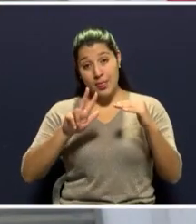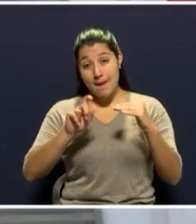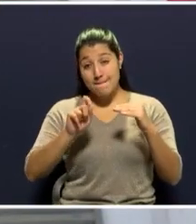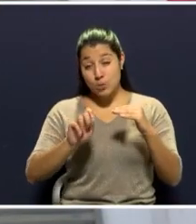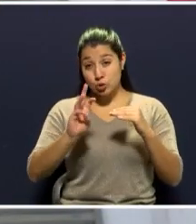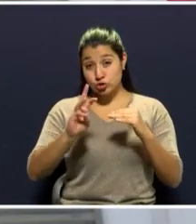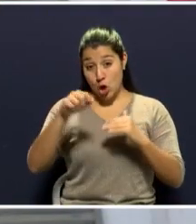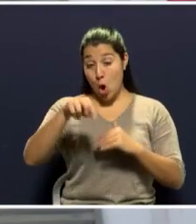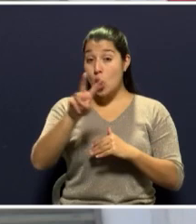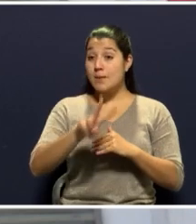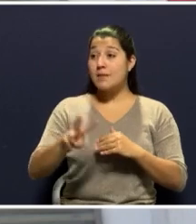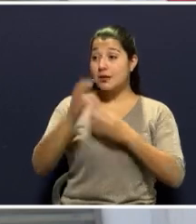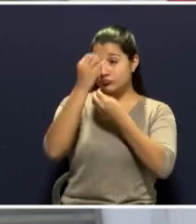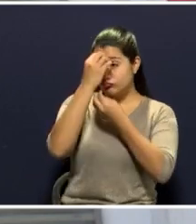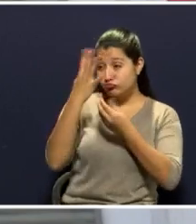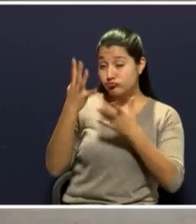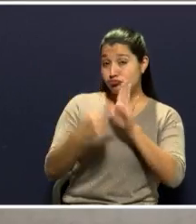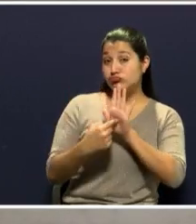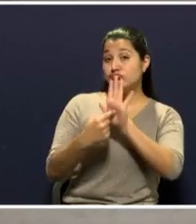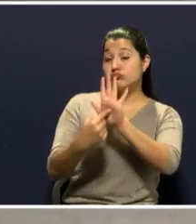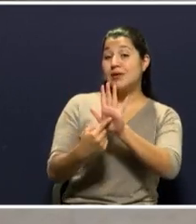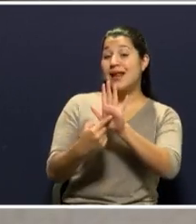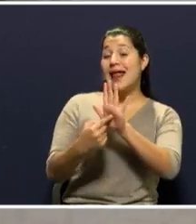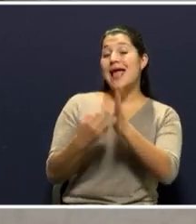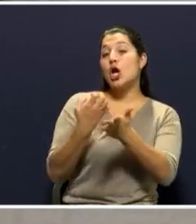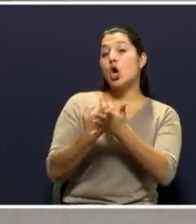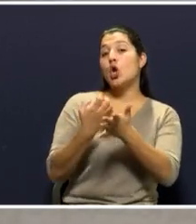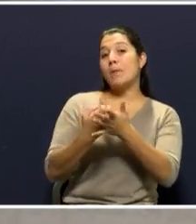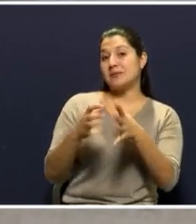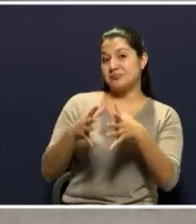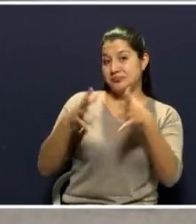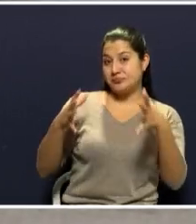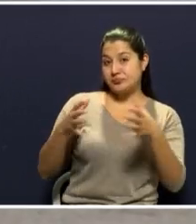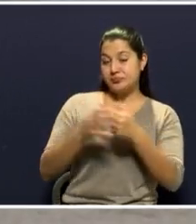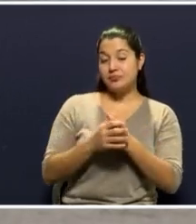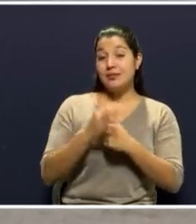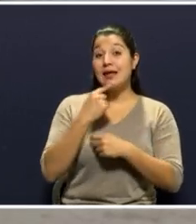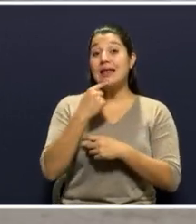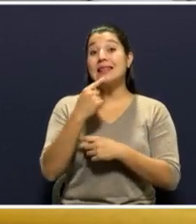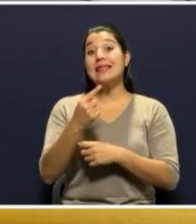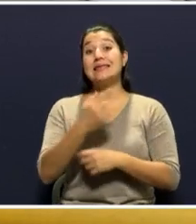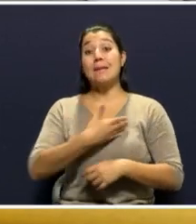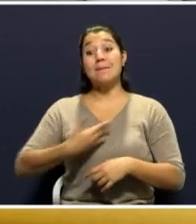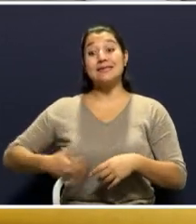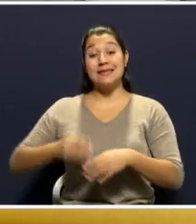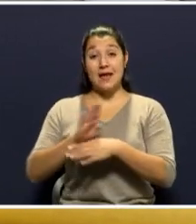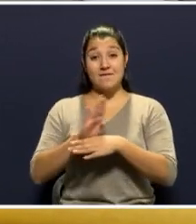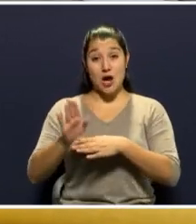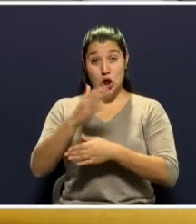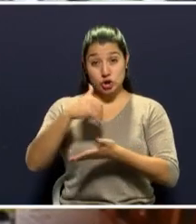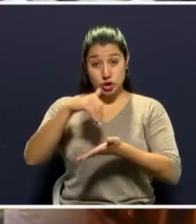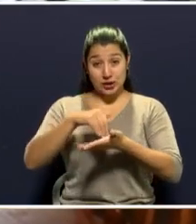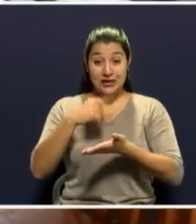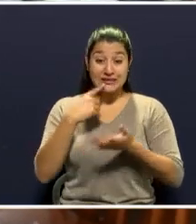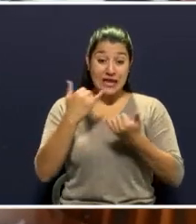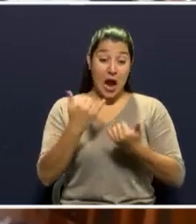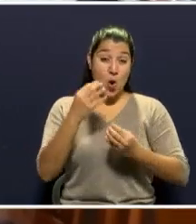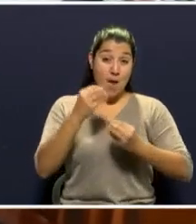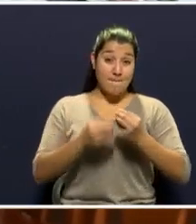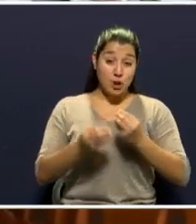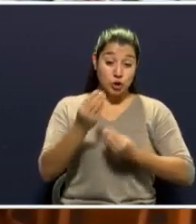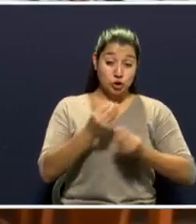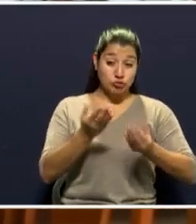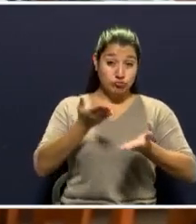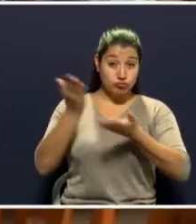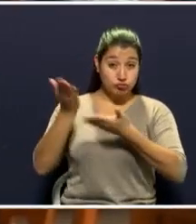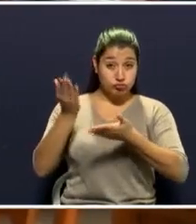proyecciones macroeconómicas. Rodrigo Cubero, presidente del Banco Central, manifestó que la baja en las exportaciones y la disminución en el consumo